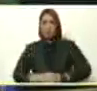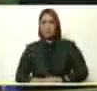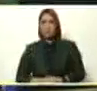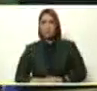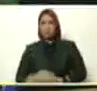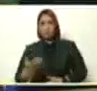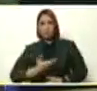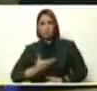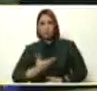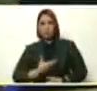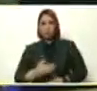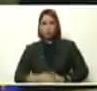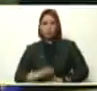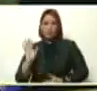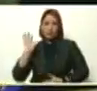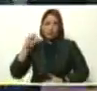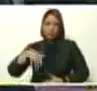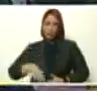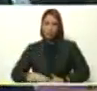alcaldías. Náguara.